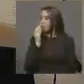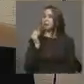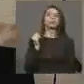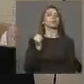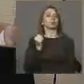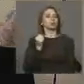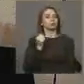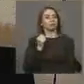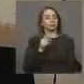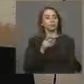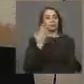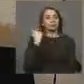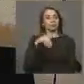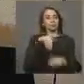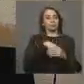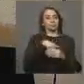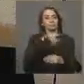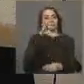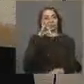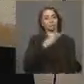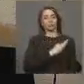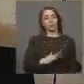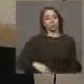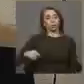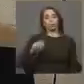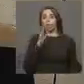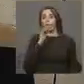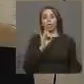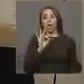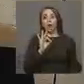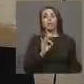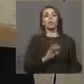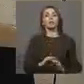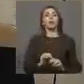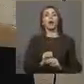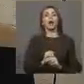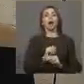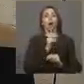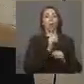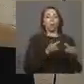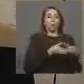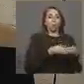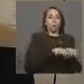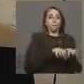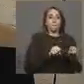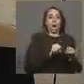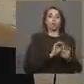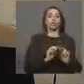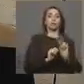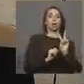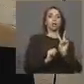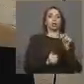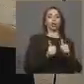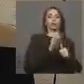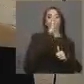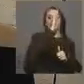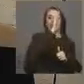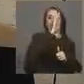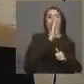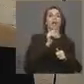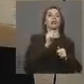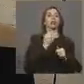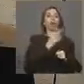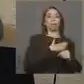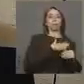antes en la elección parlamentaria porque eran solo dos candidatos por pacto y nadie agrupaba votos con